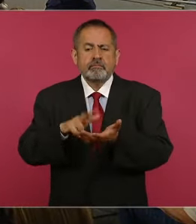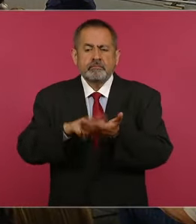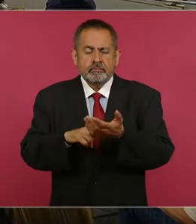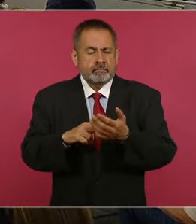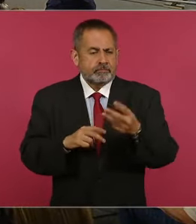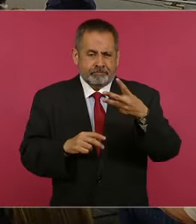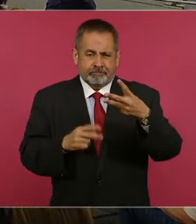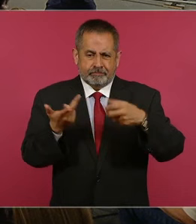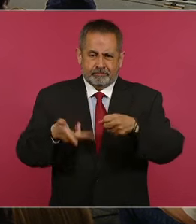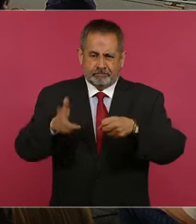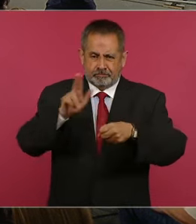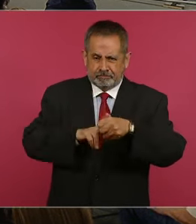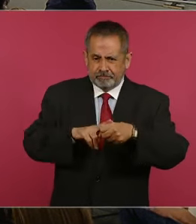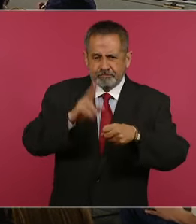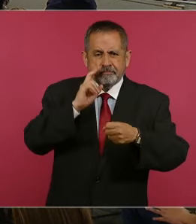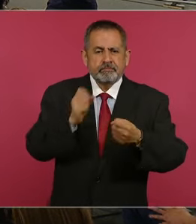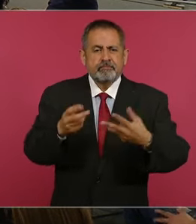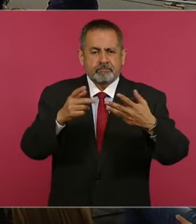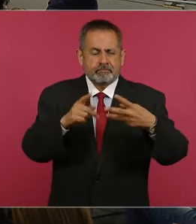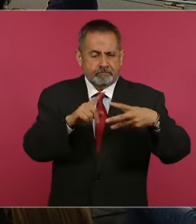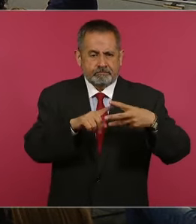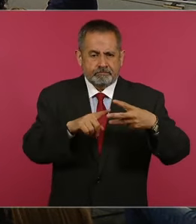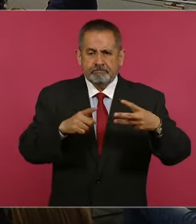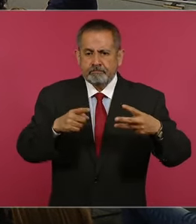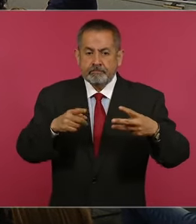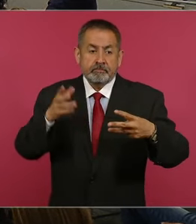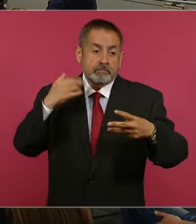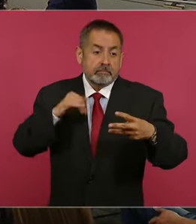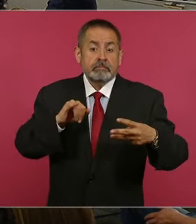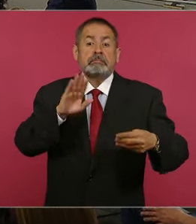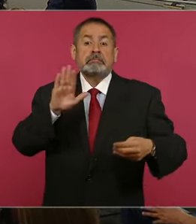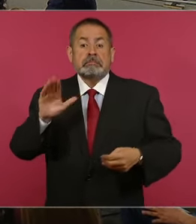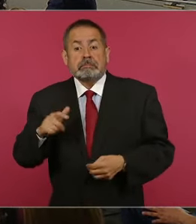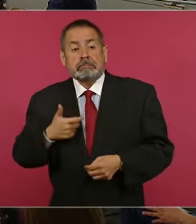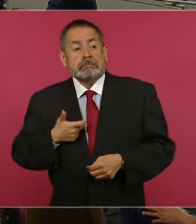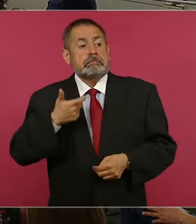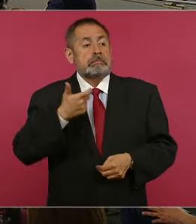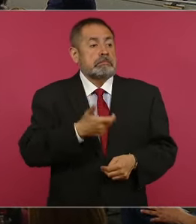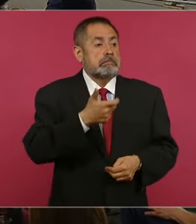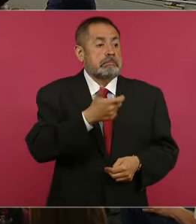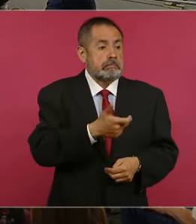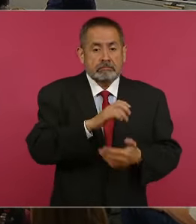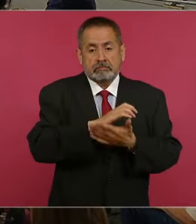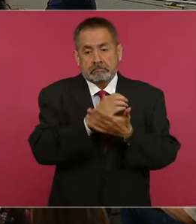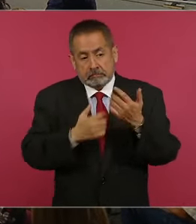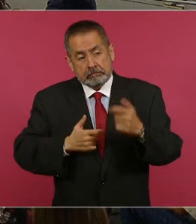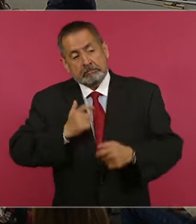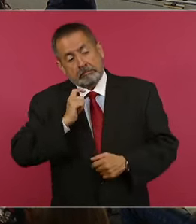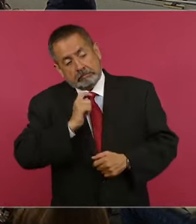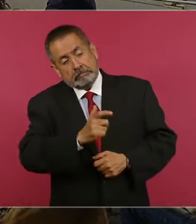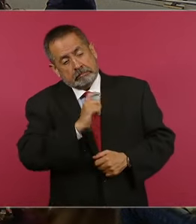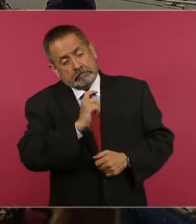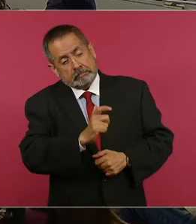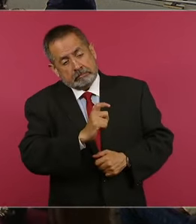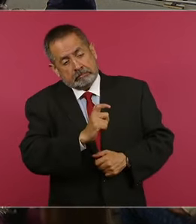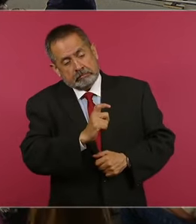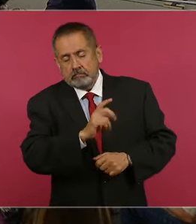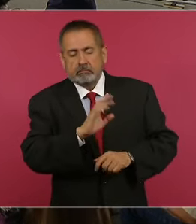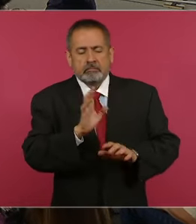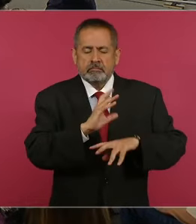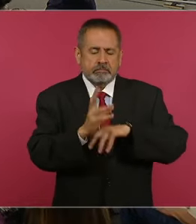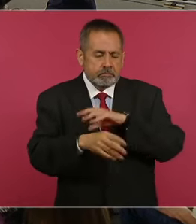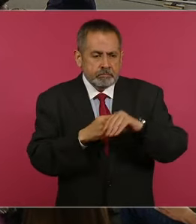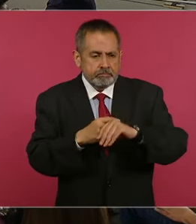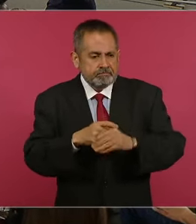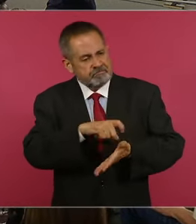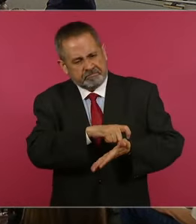tres y lo que teníamos que pagar con el contrato, para que vean